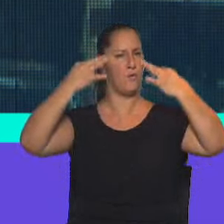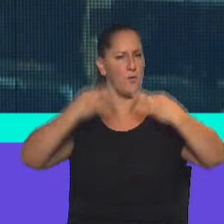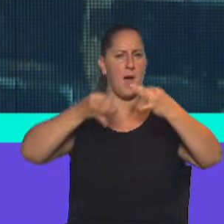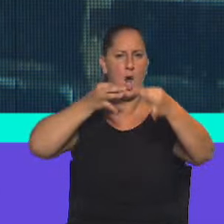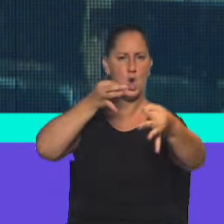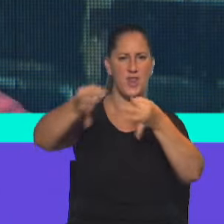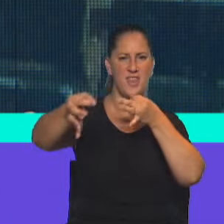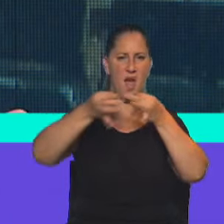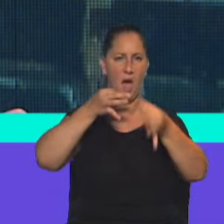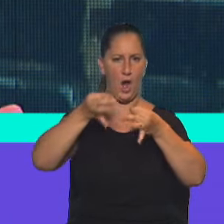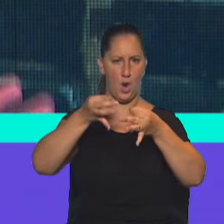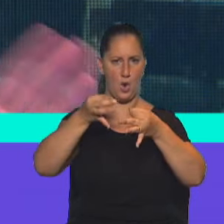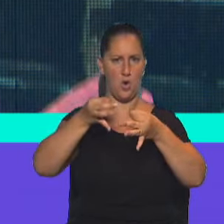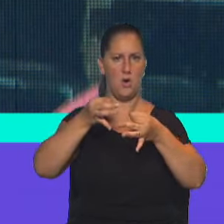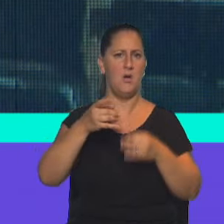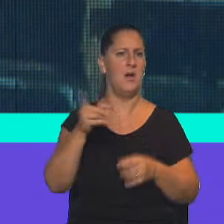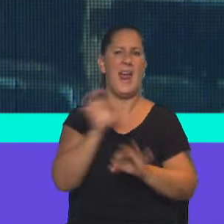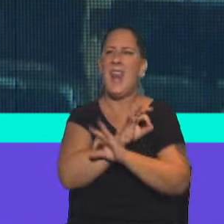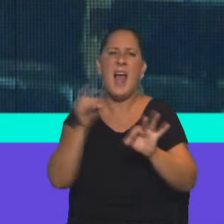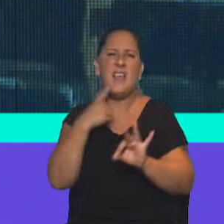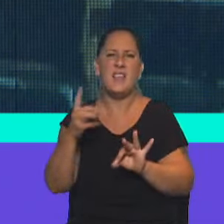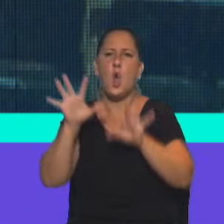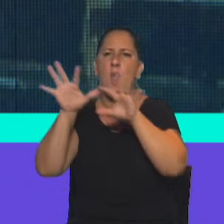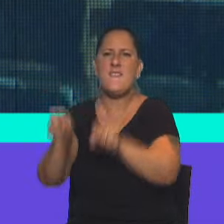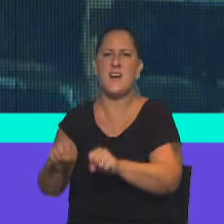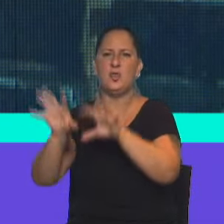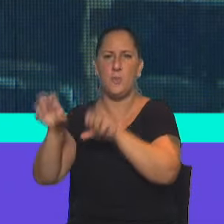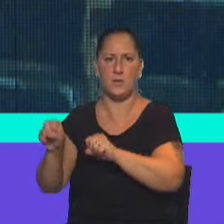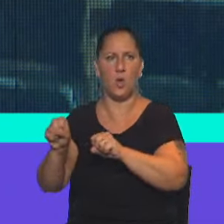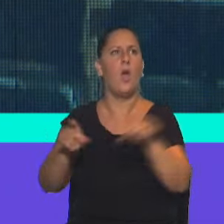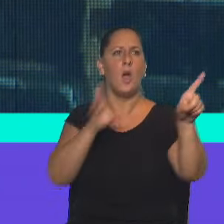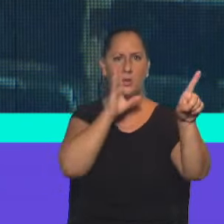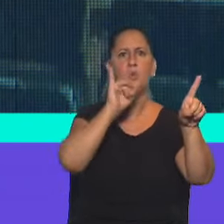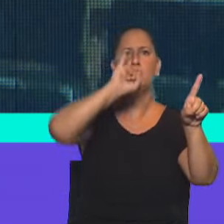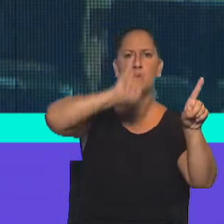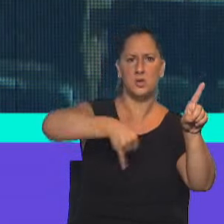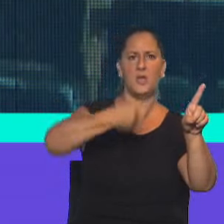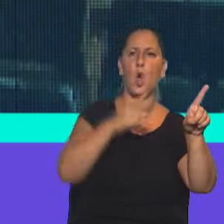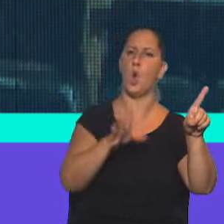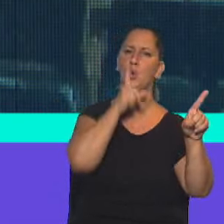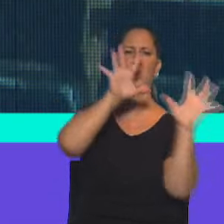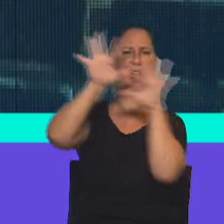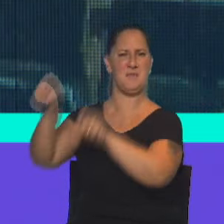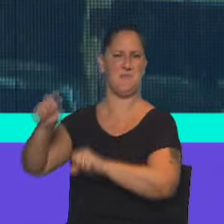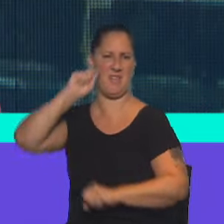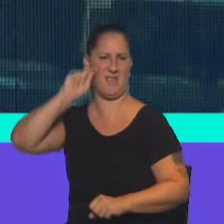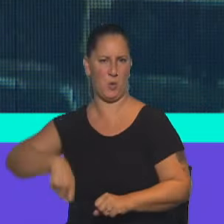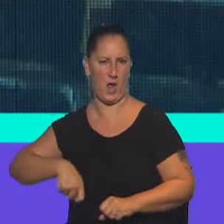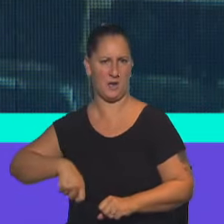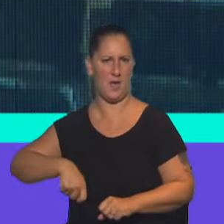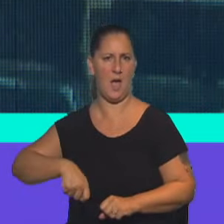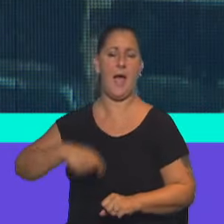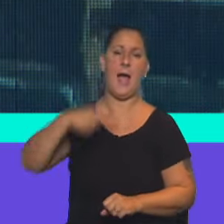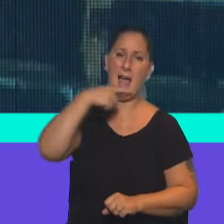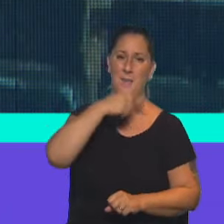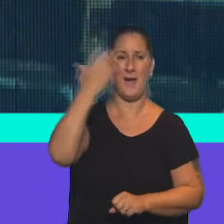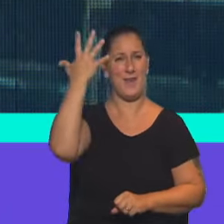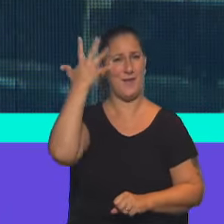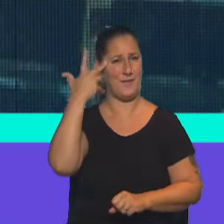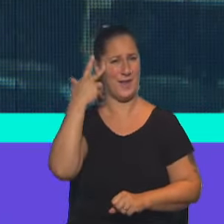dijeron que hubo una invasión mientras que eeuu dice rusia está invadiendo ucrania alemania y francia- lo ponen en duda